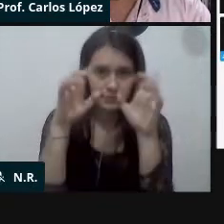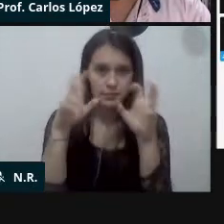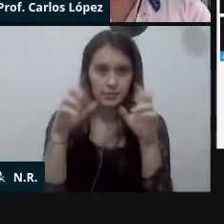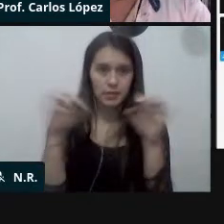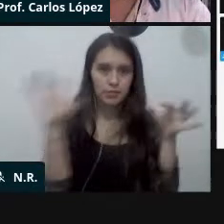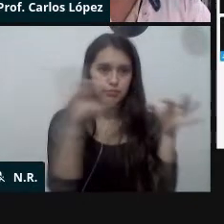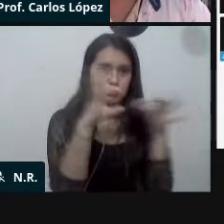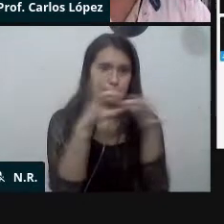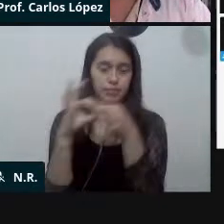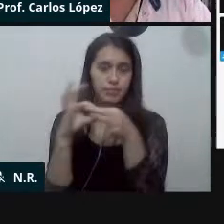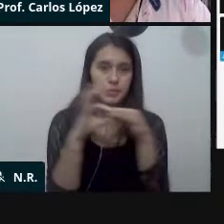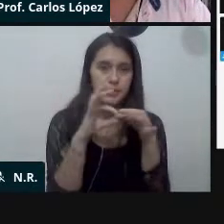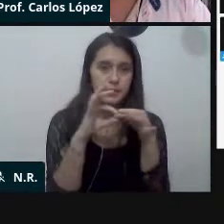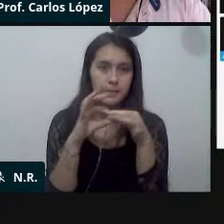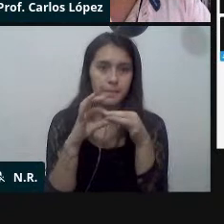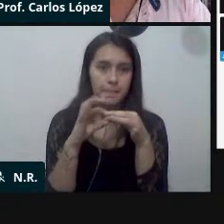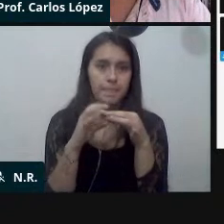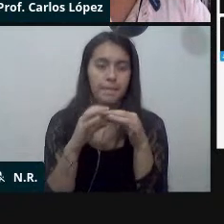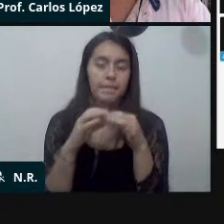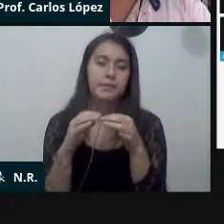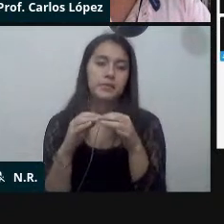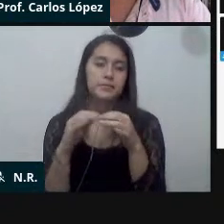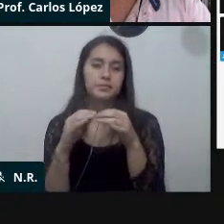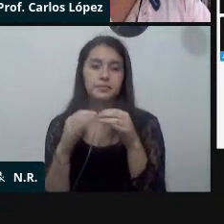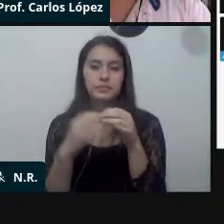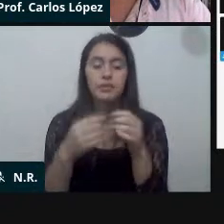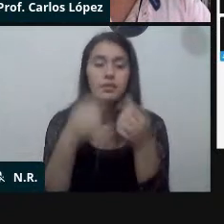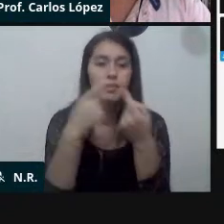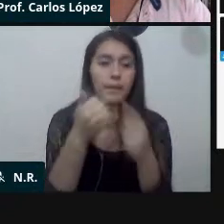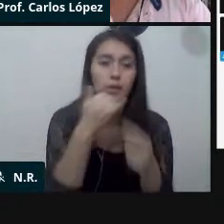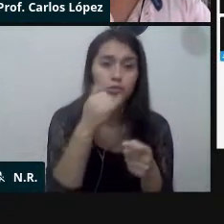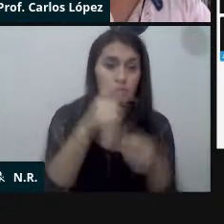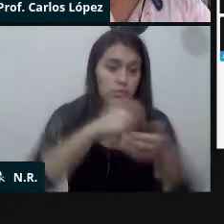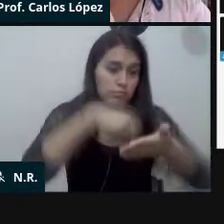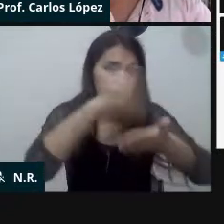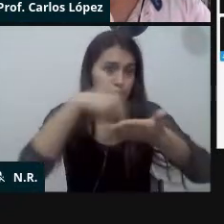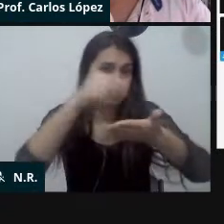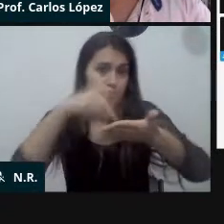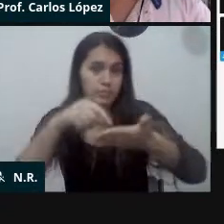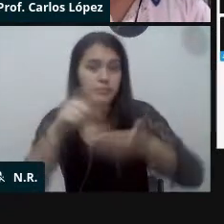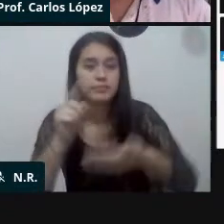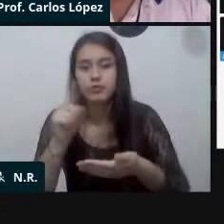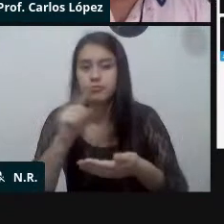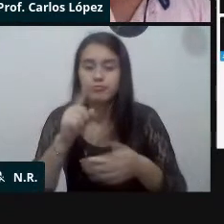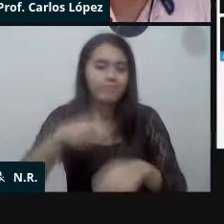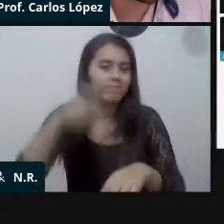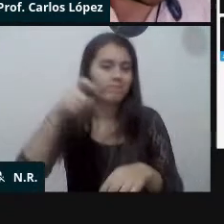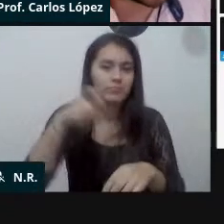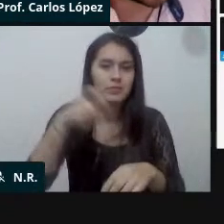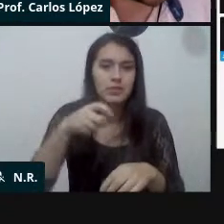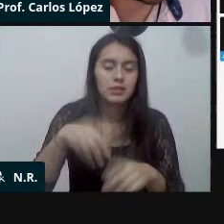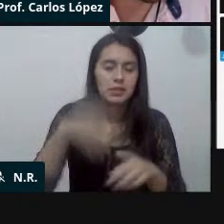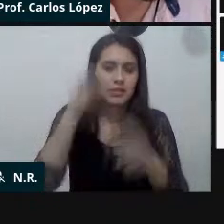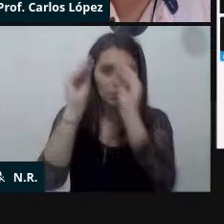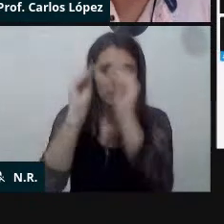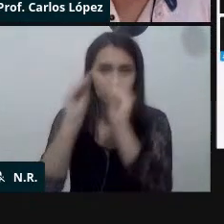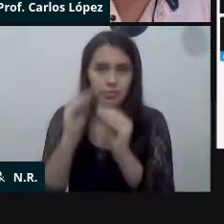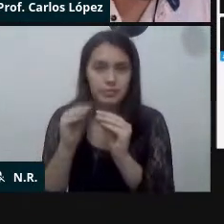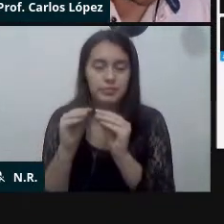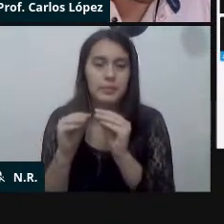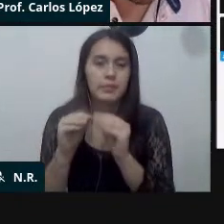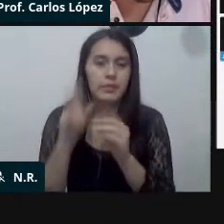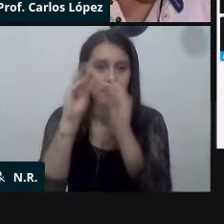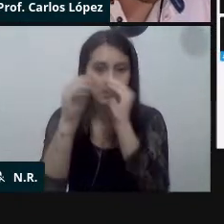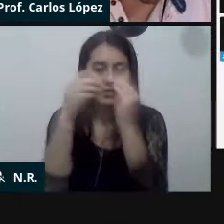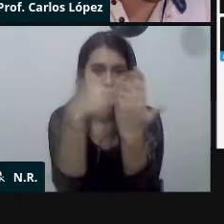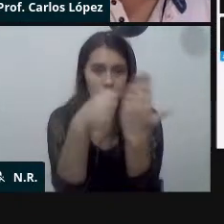pantalla de StreamYard no va a ser interactiva y no van a poder trabajar sobre ella, sino que necesitan hacerlo directamente desde su